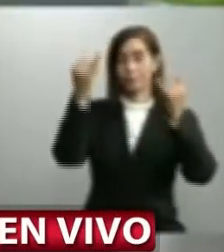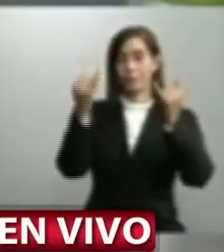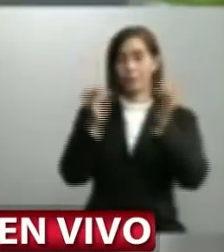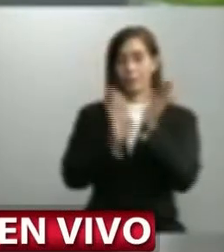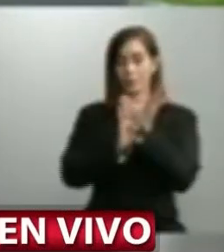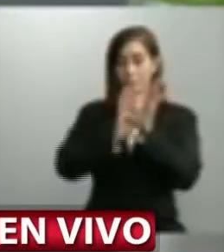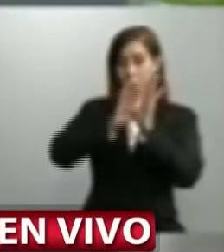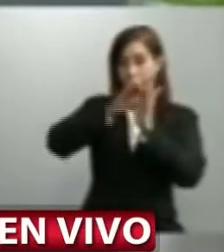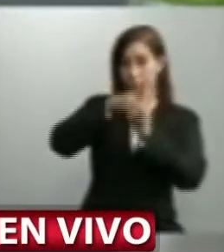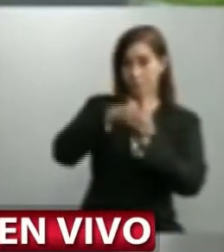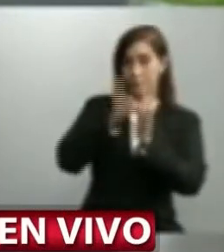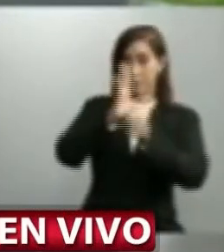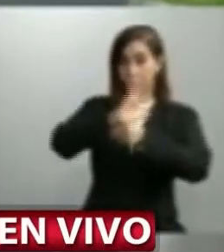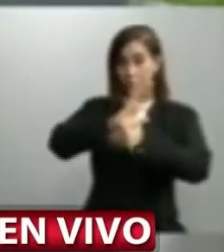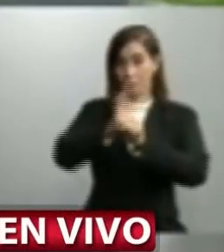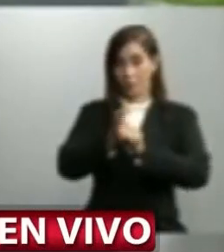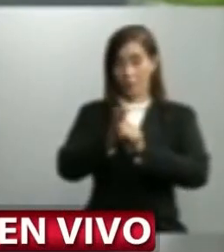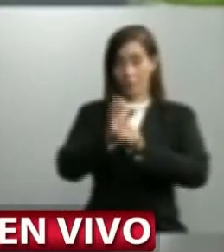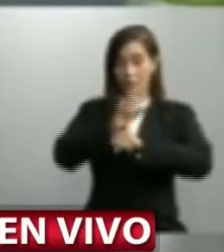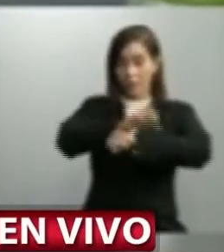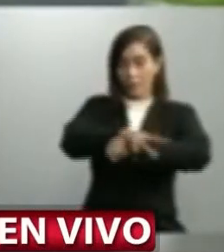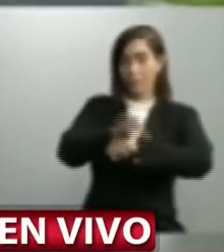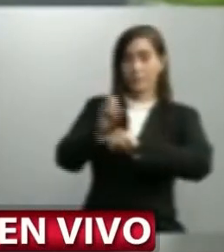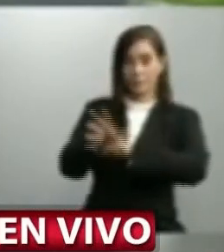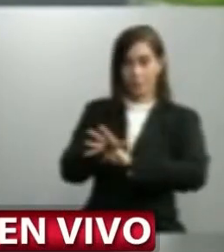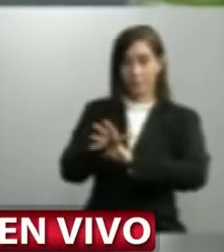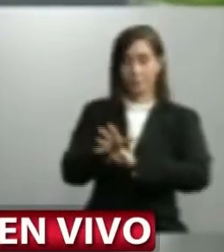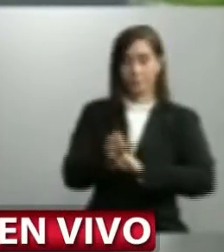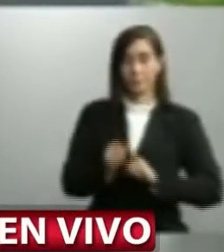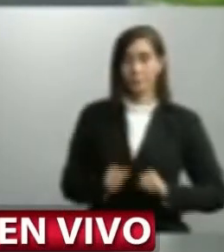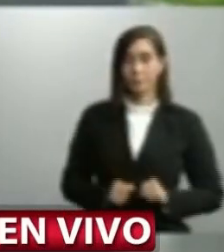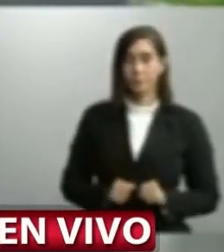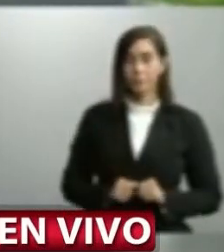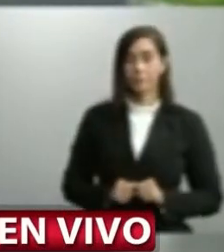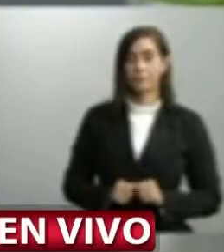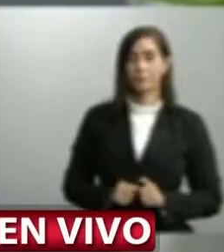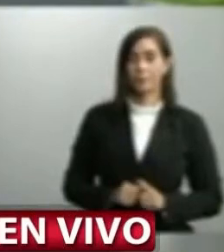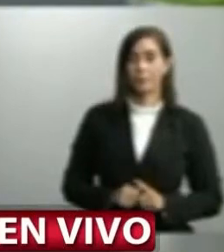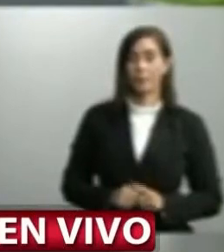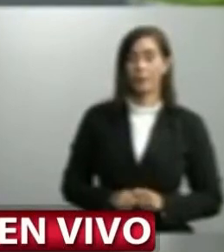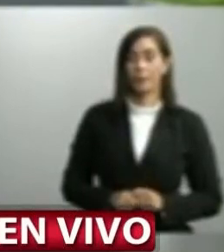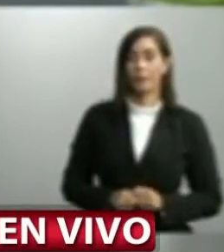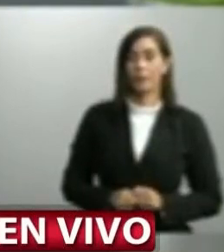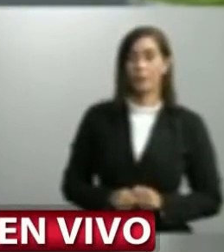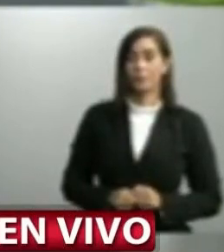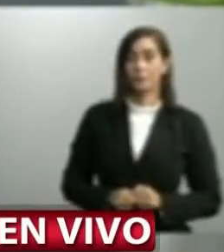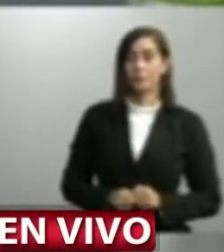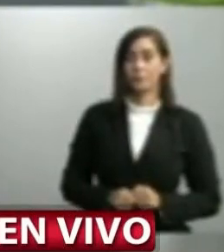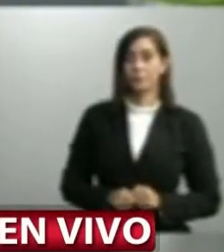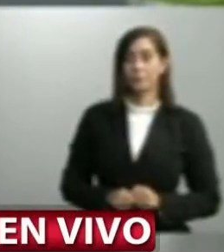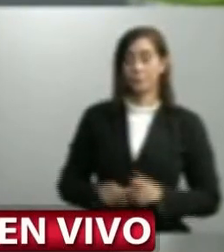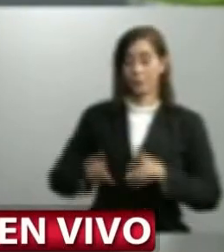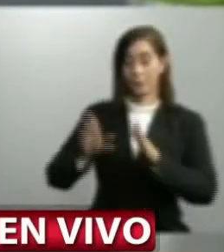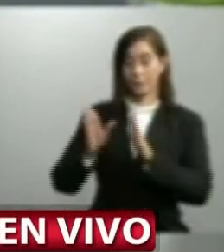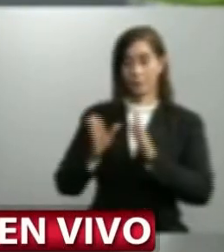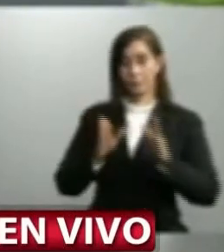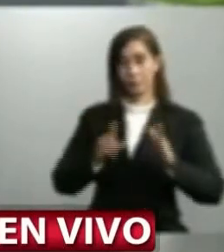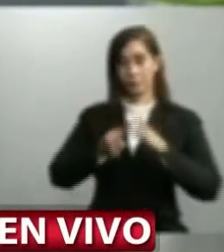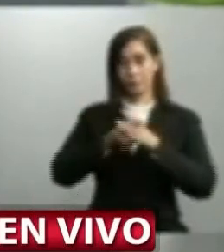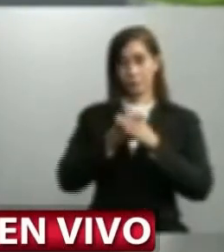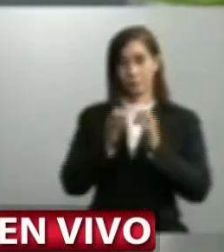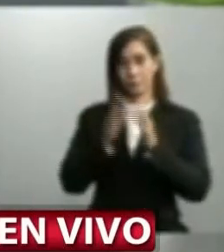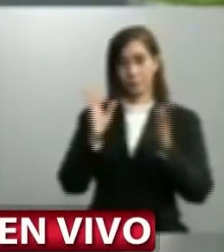de comportamiento de la infección en ese periodo de apertura que estamos